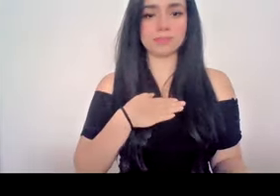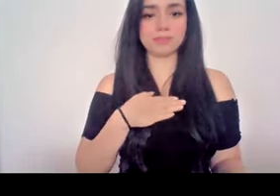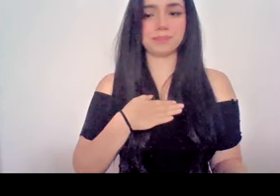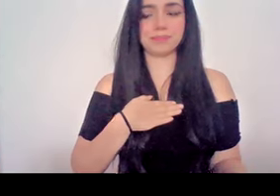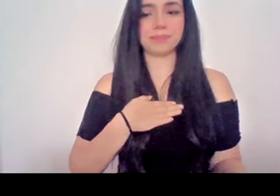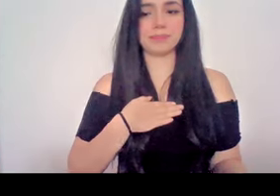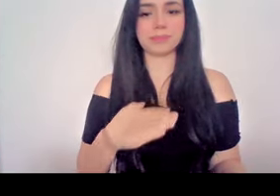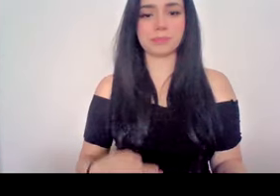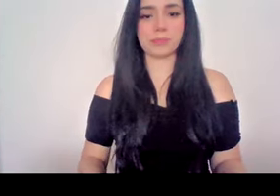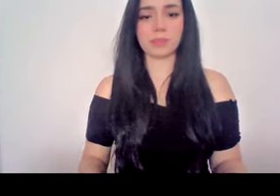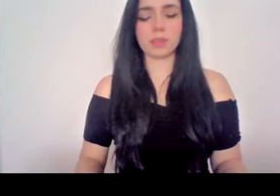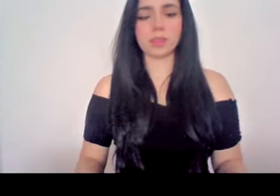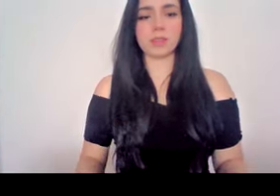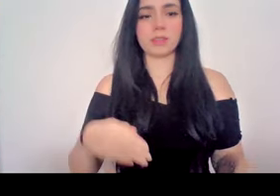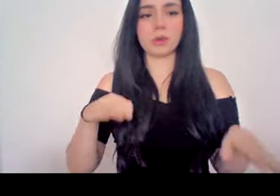yo